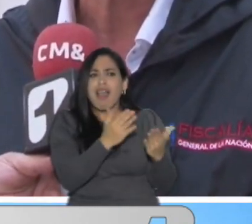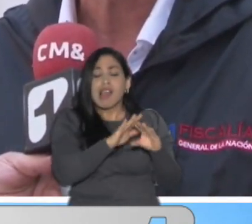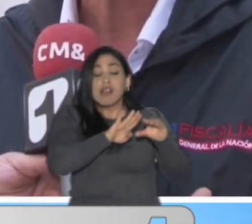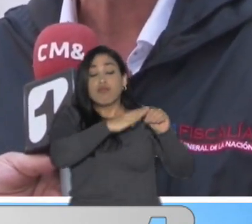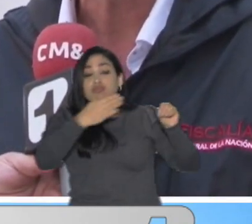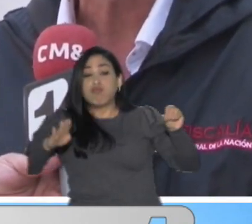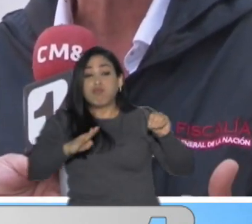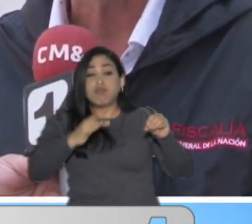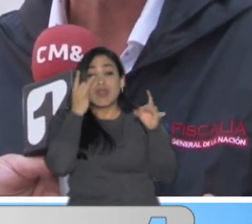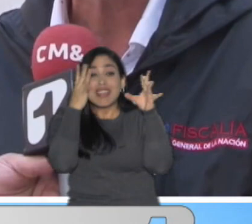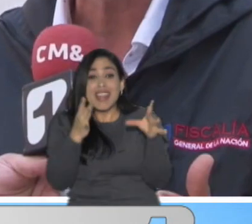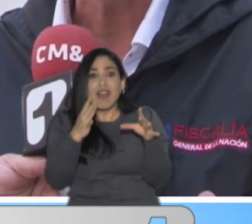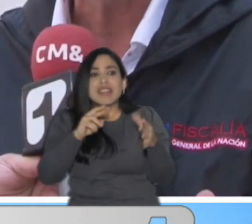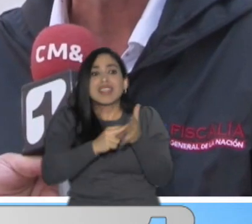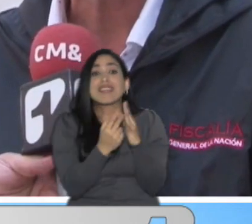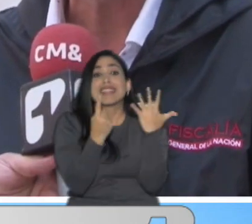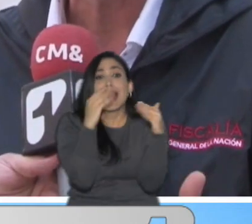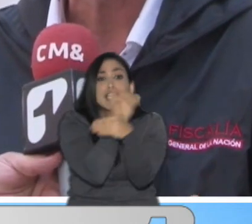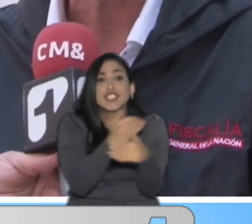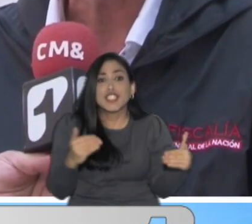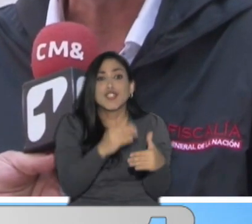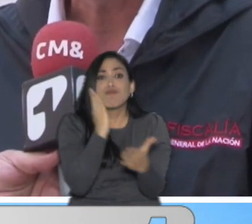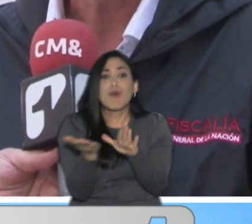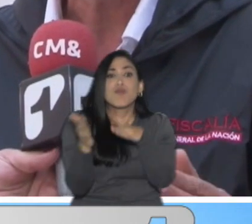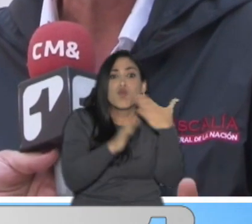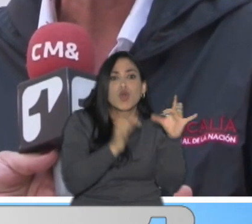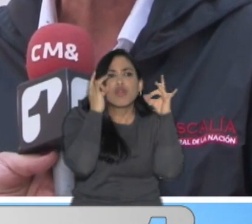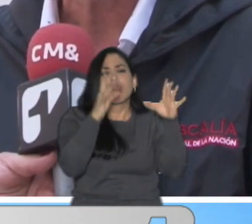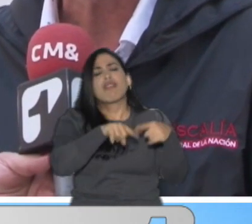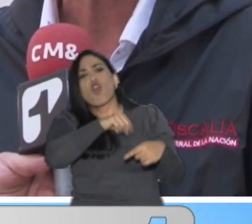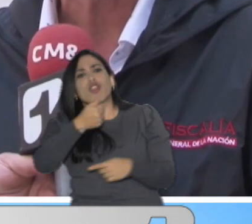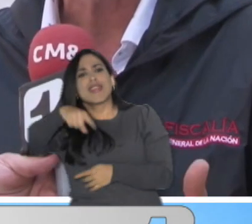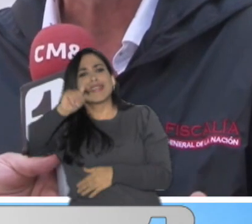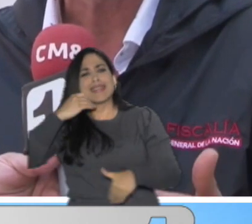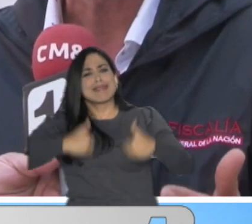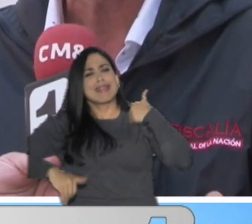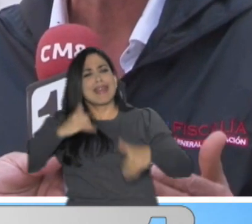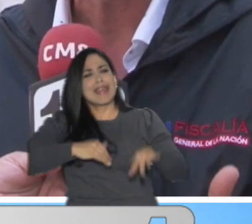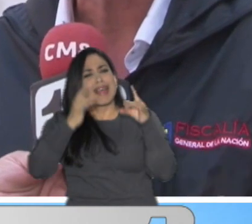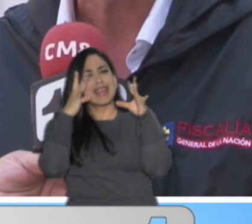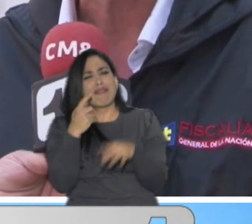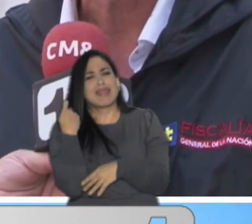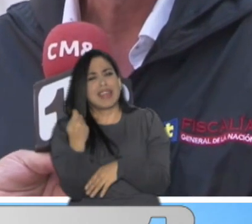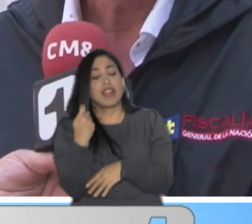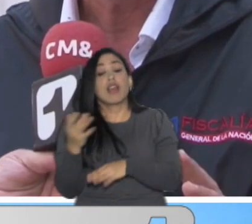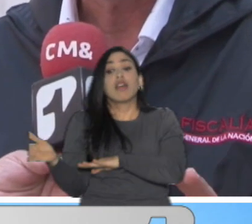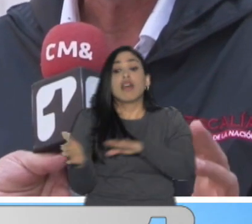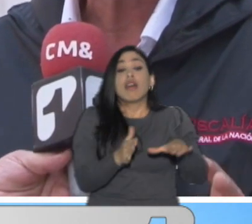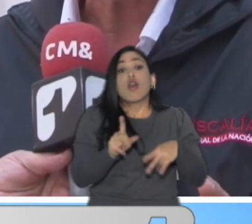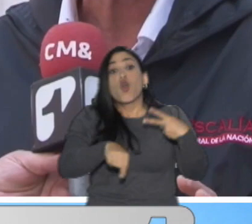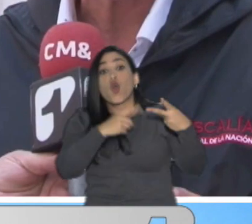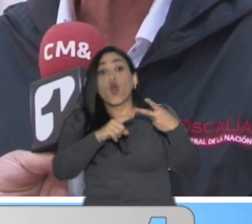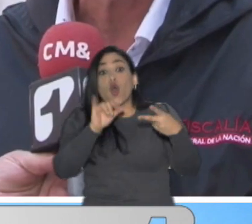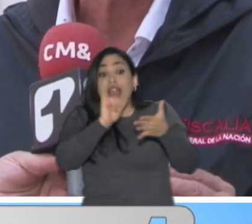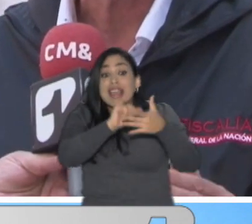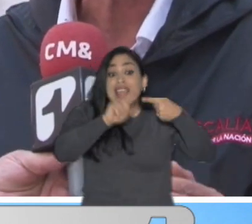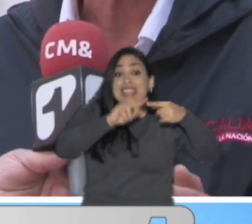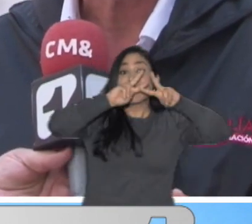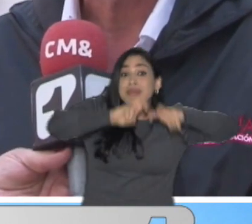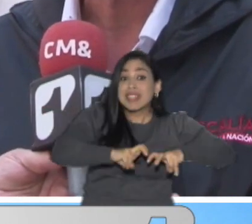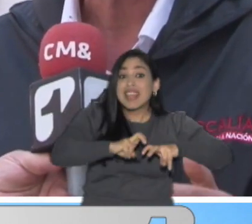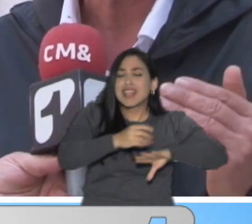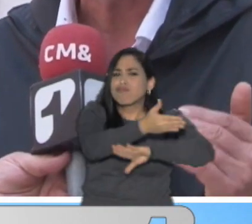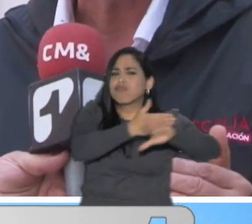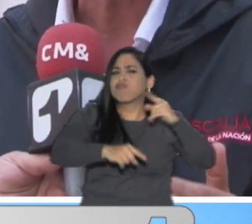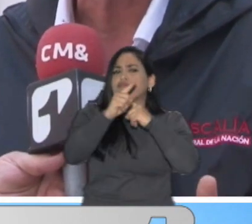este lamentable accidente en las cuales 6 menores pierden la vida y 16 más resultan gravemente lesionados. Esta investigación de